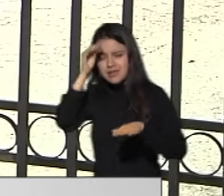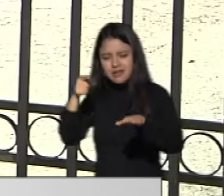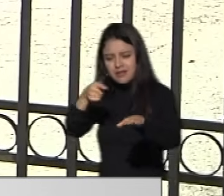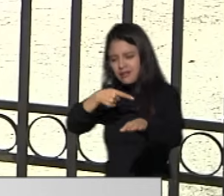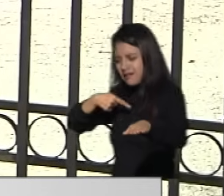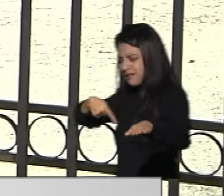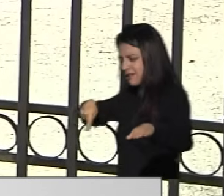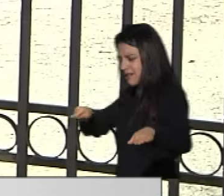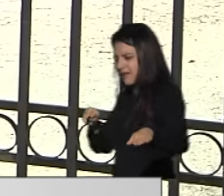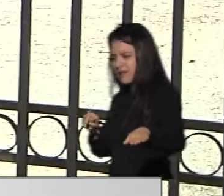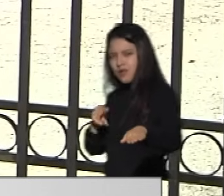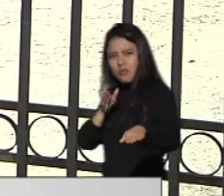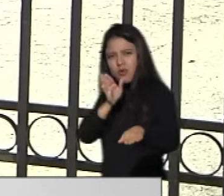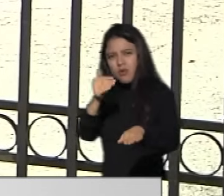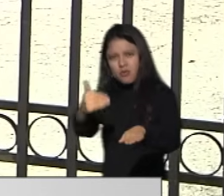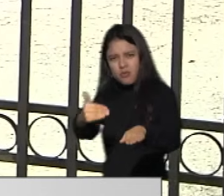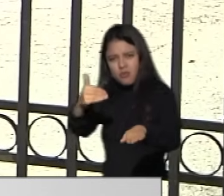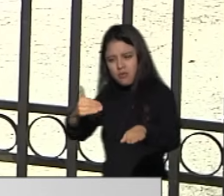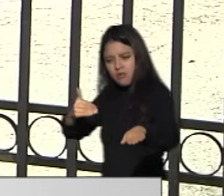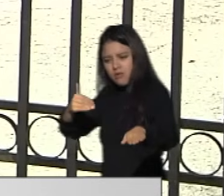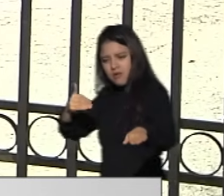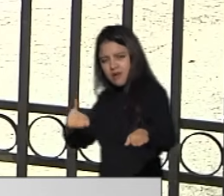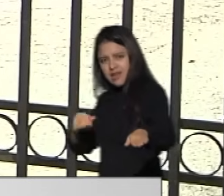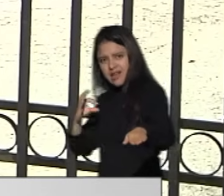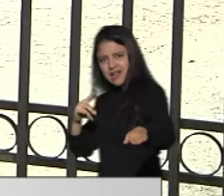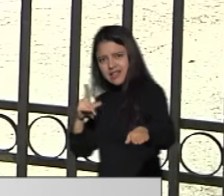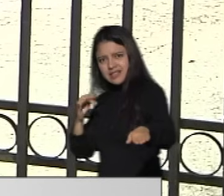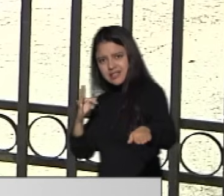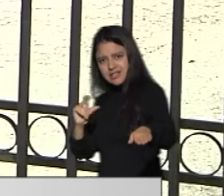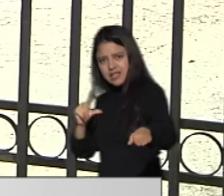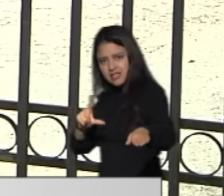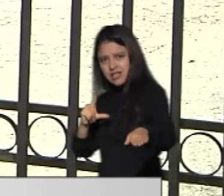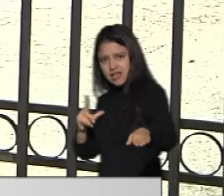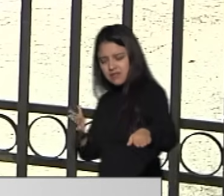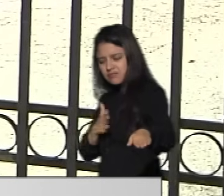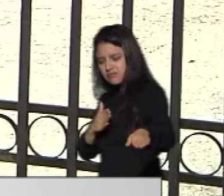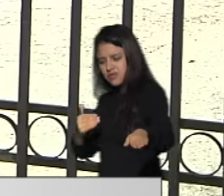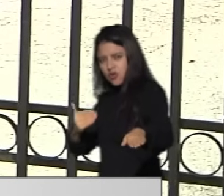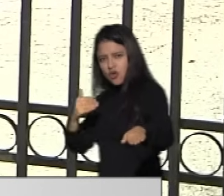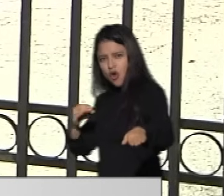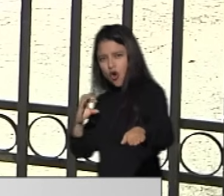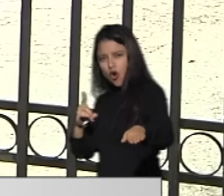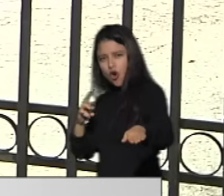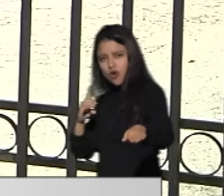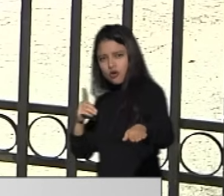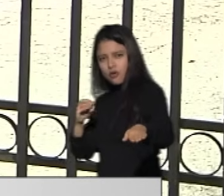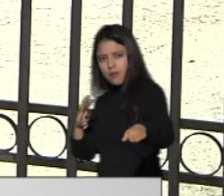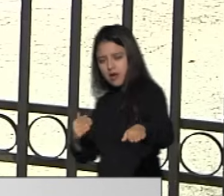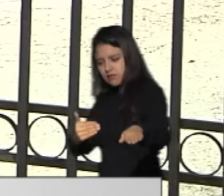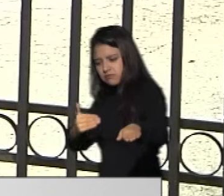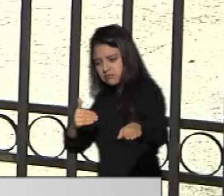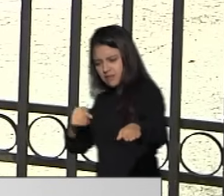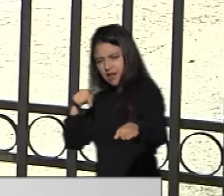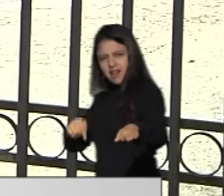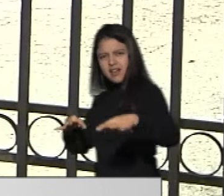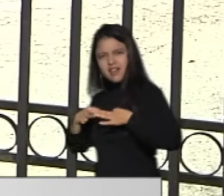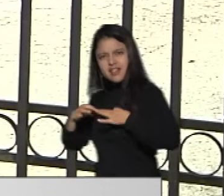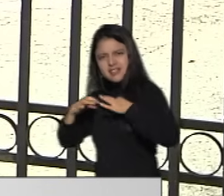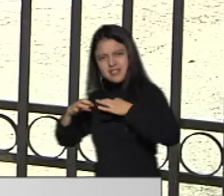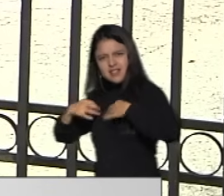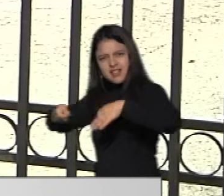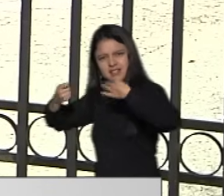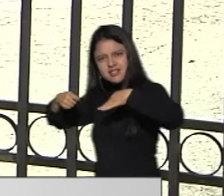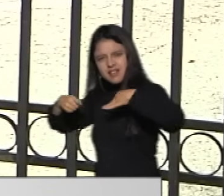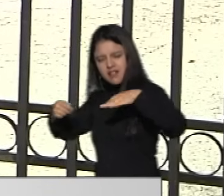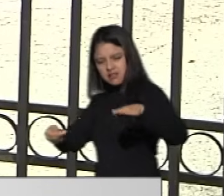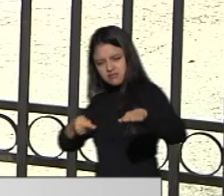los límites de Castilla, Córdoba y Francisco Antonio Zea. Por ahora las autoridades no se han pronunciado, el vehículo ya